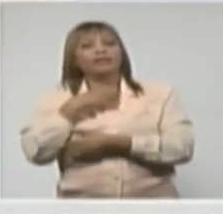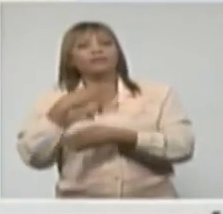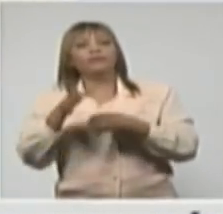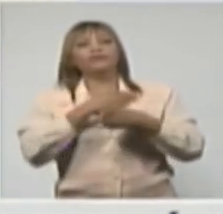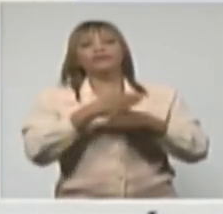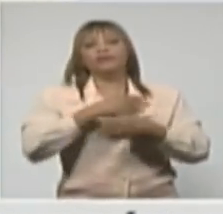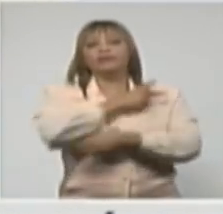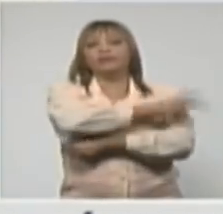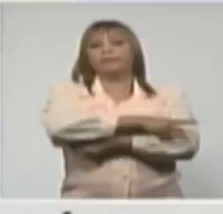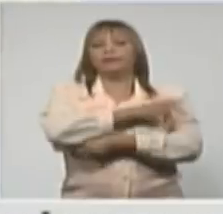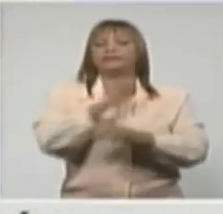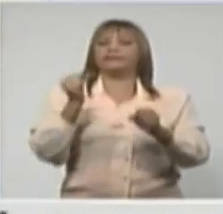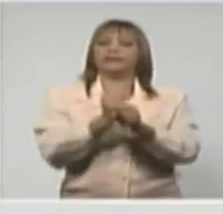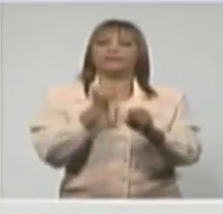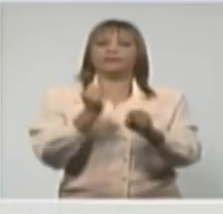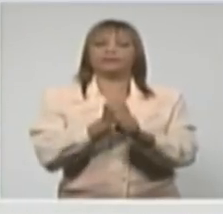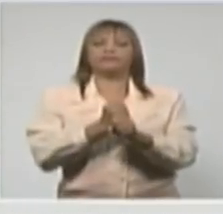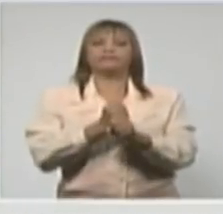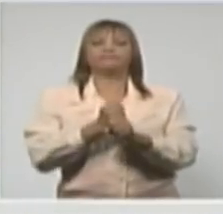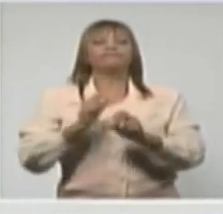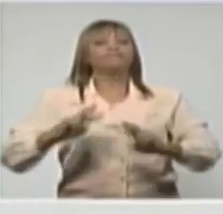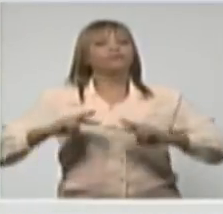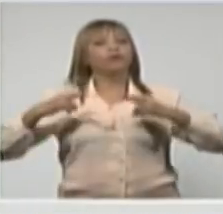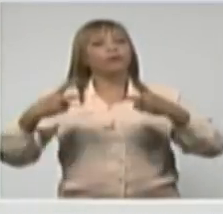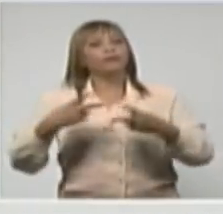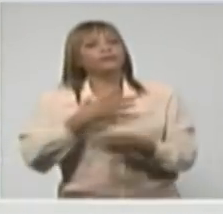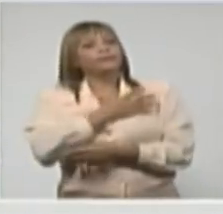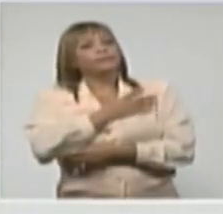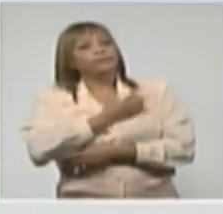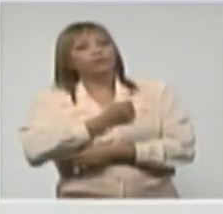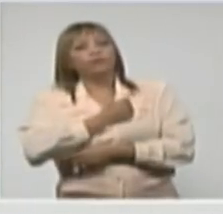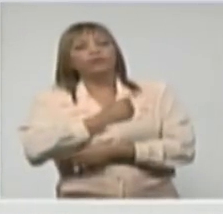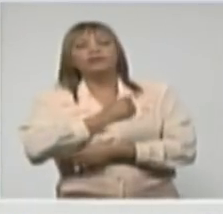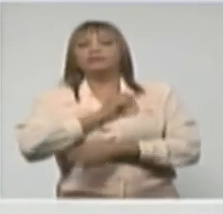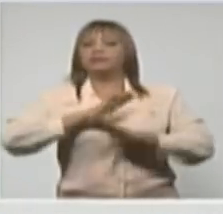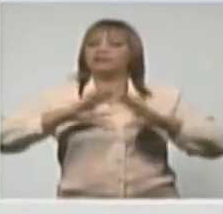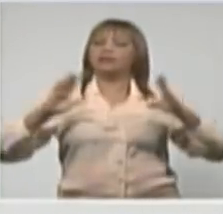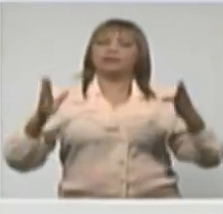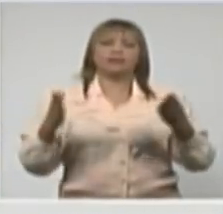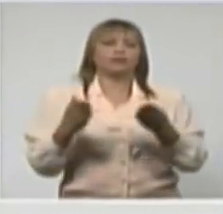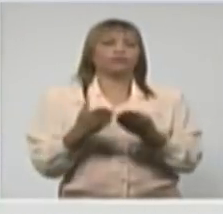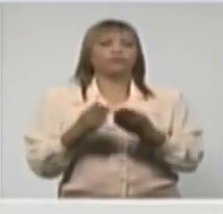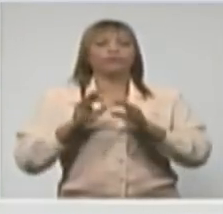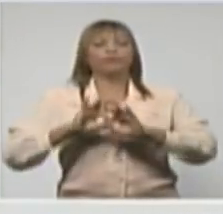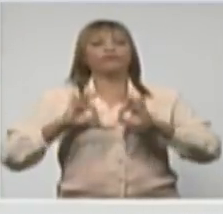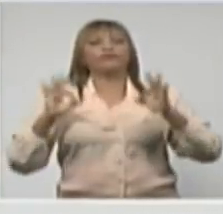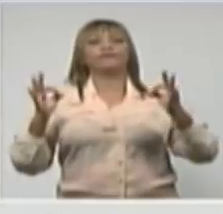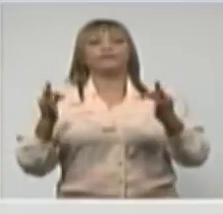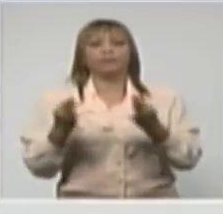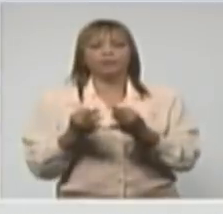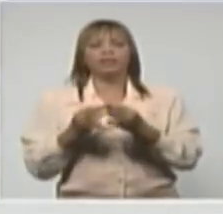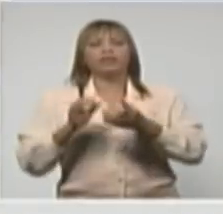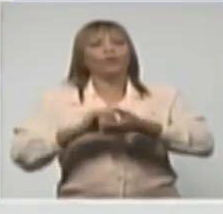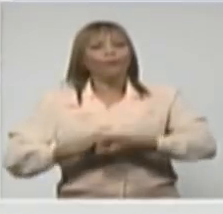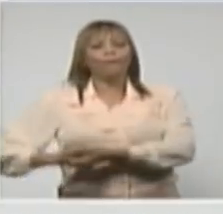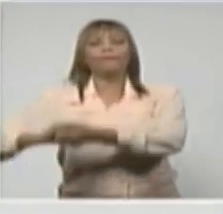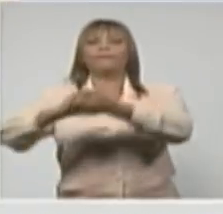mundo. Nuevamente nuestras condolencias a todos los familiares y compañeros de